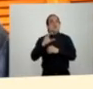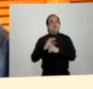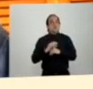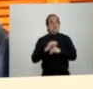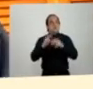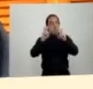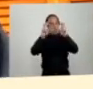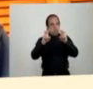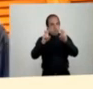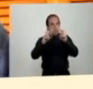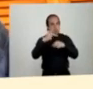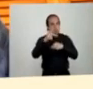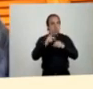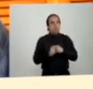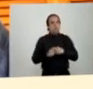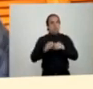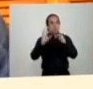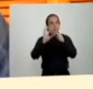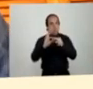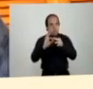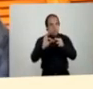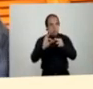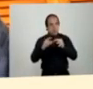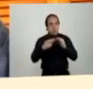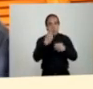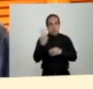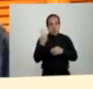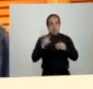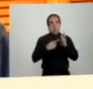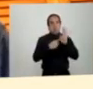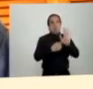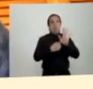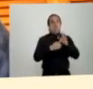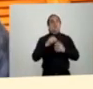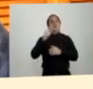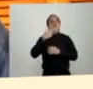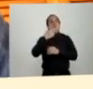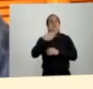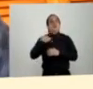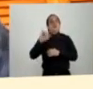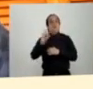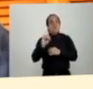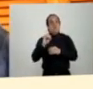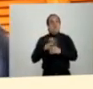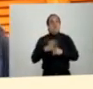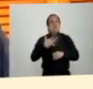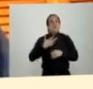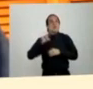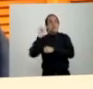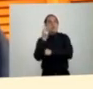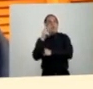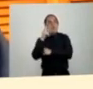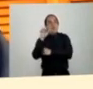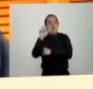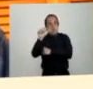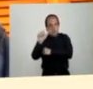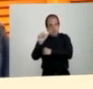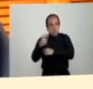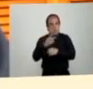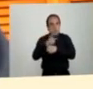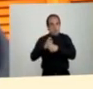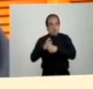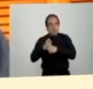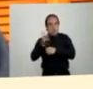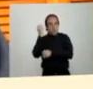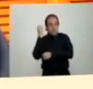y entonces los dos se lo presentamos a Antonio que está en una universidad polaca y nos invitan a un congreso, ¿no? que